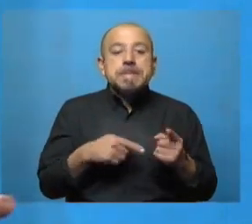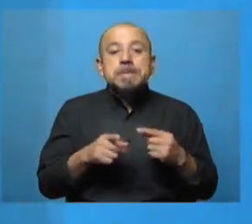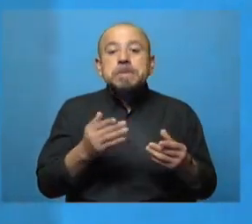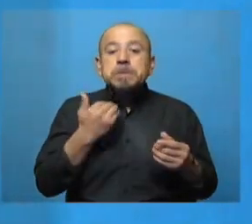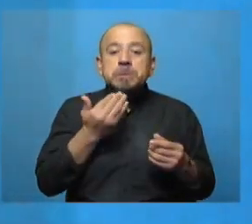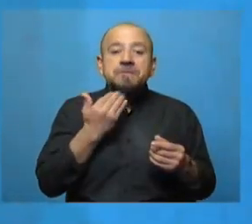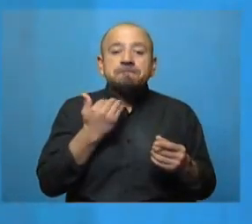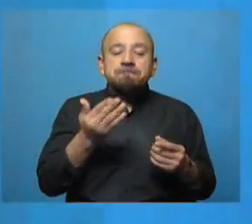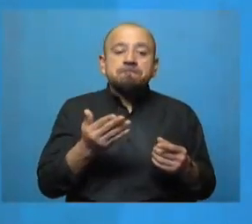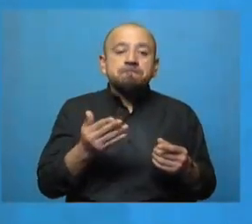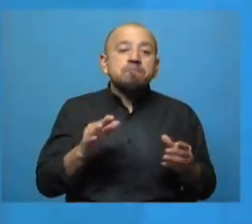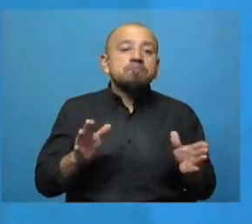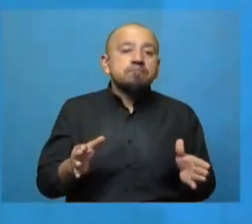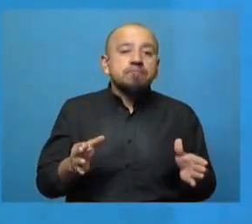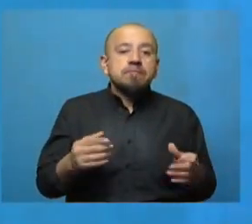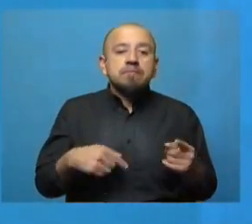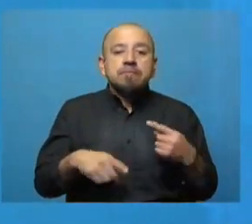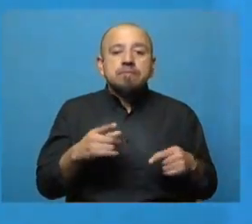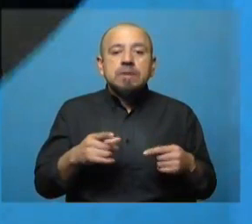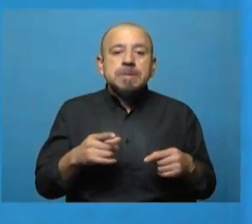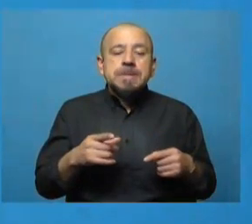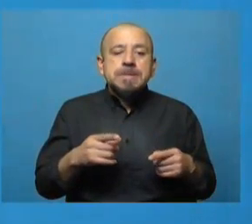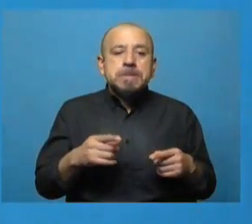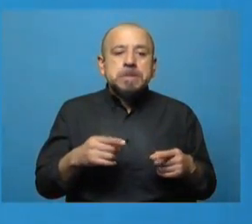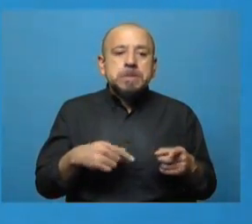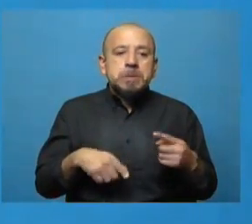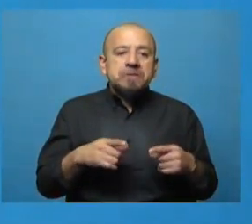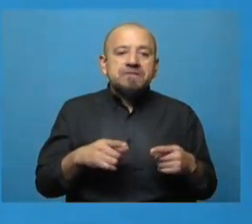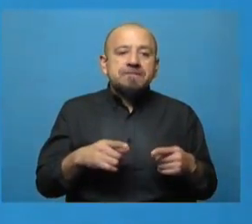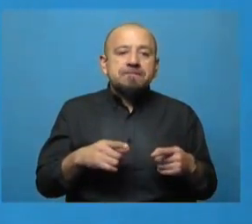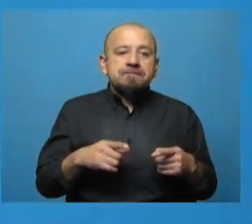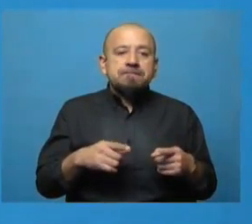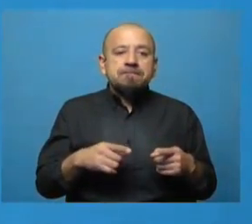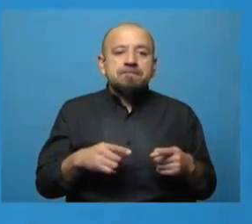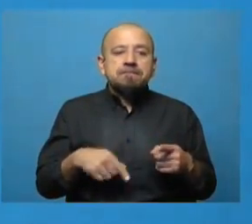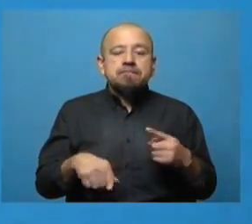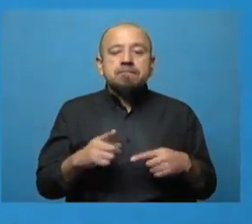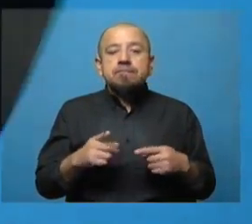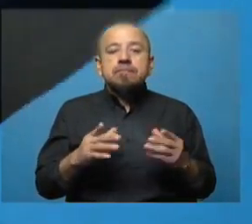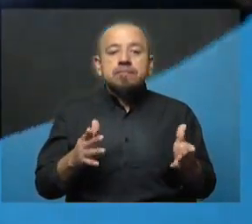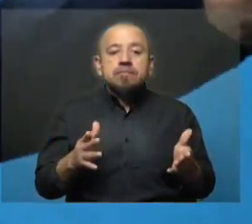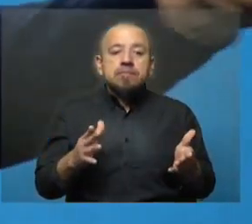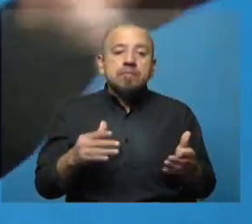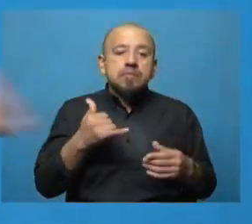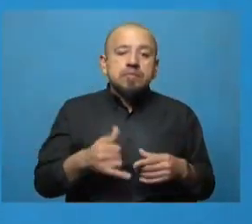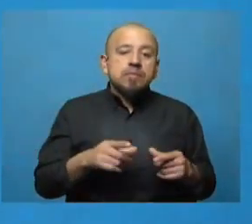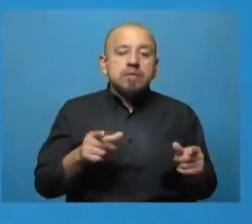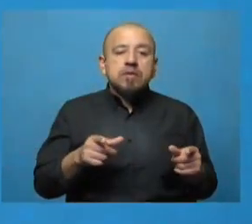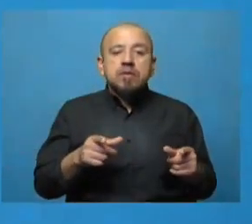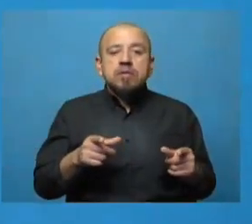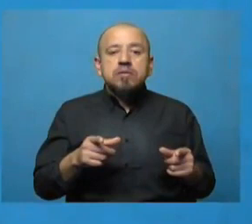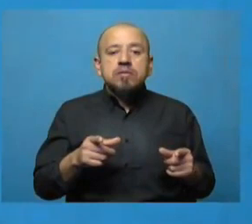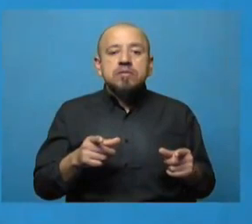a pasar No te prometo nada no prometo que voy a sacar un tema mañana no sé este tengo ganas de hacer un sitio web también